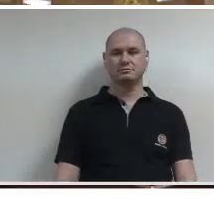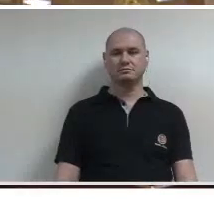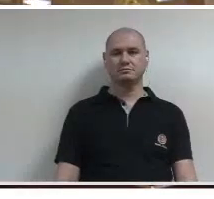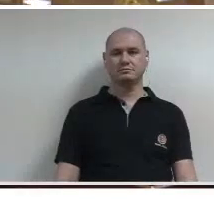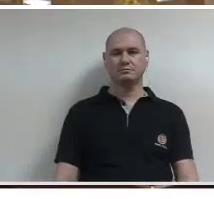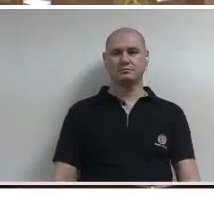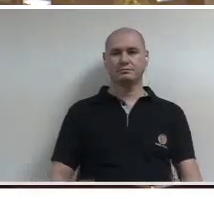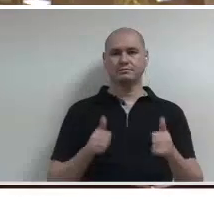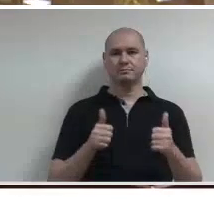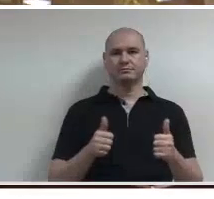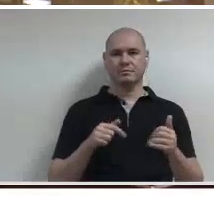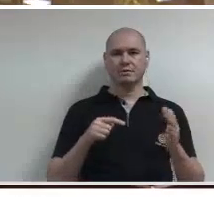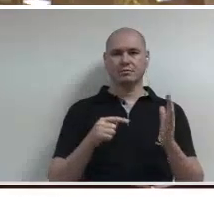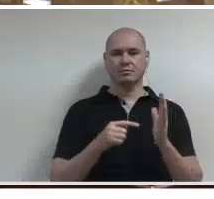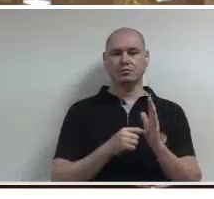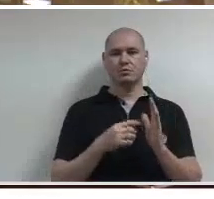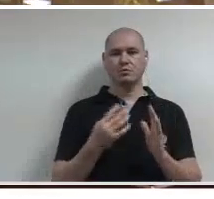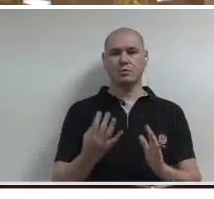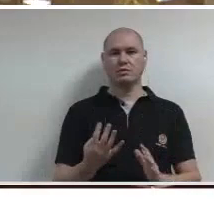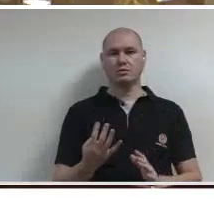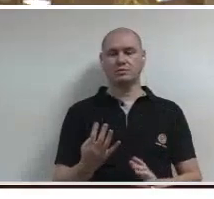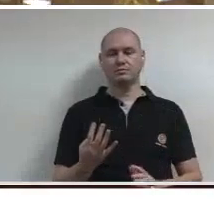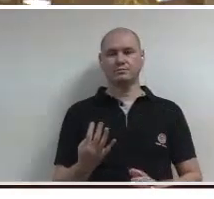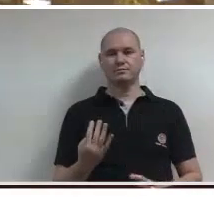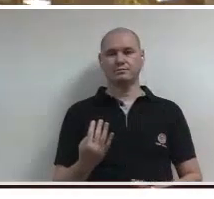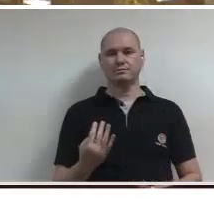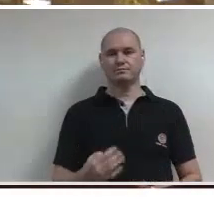eterna. Ya chupé.